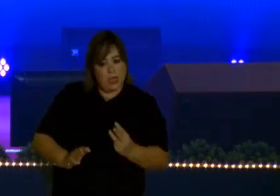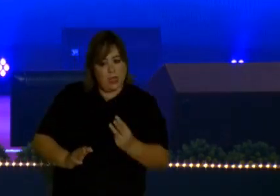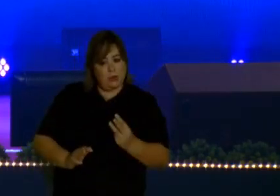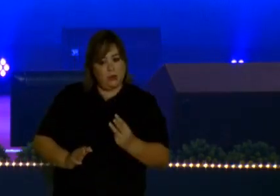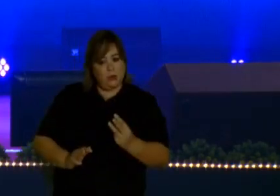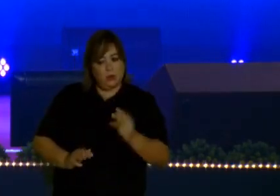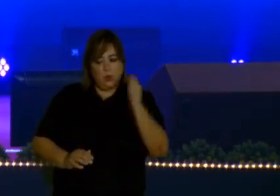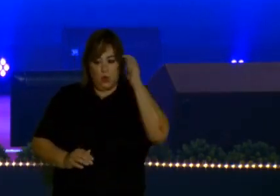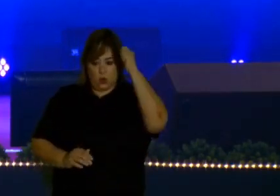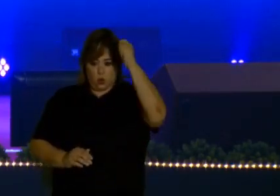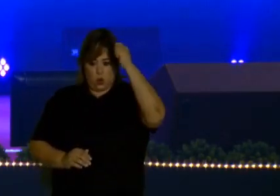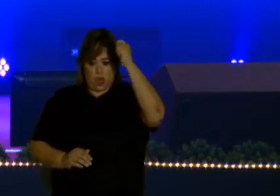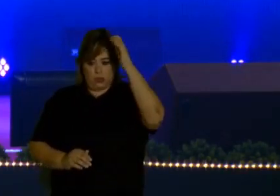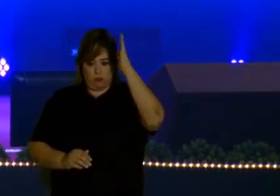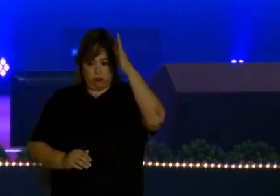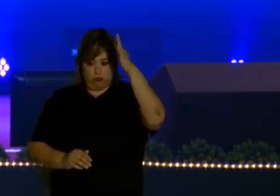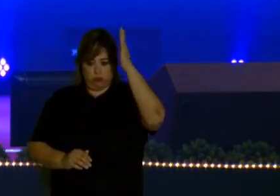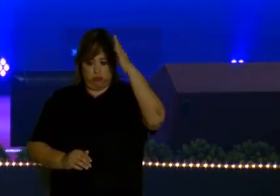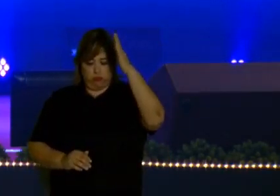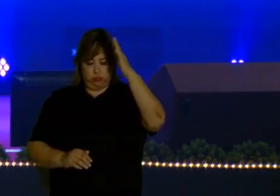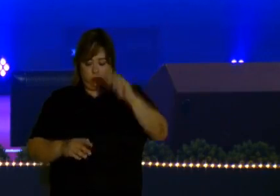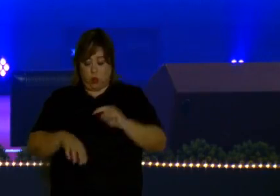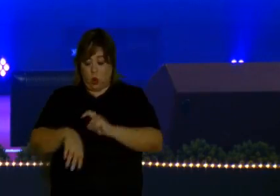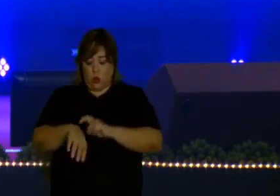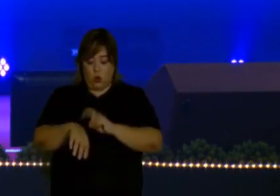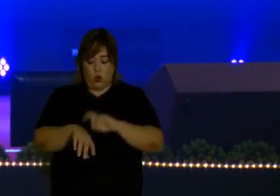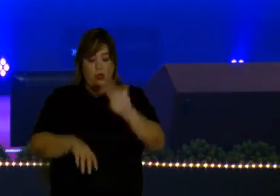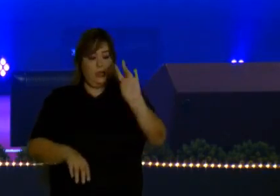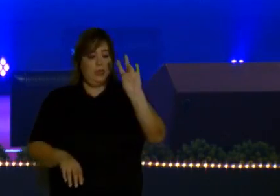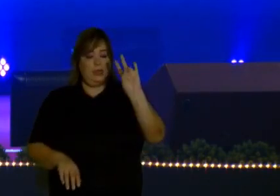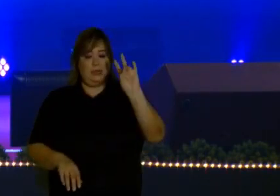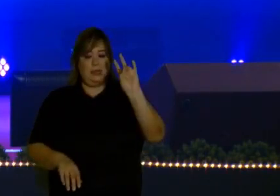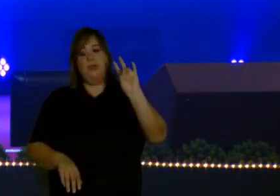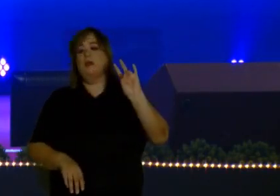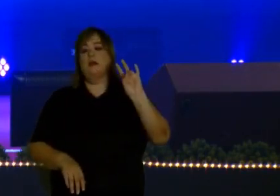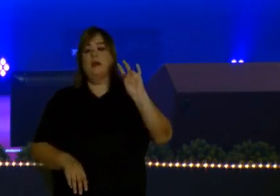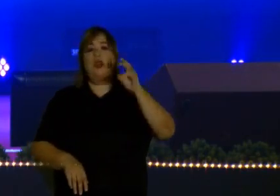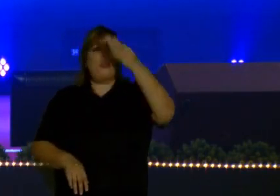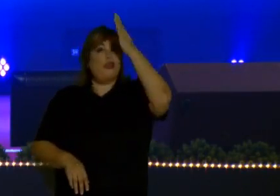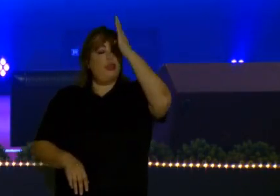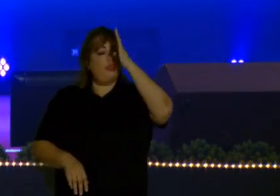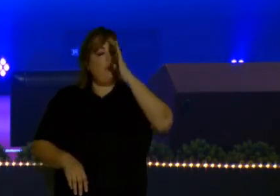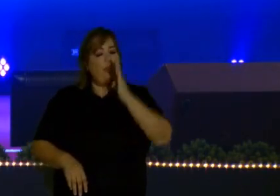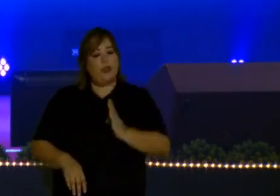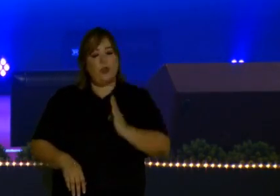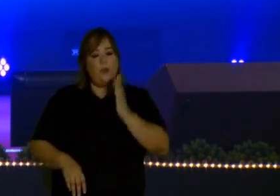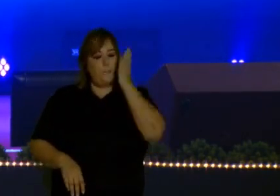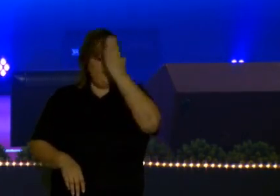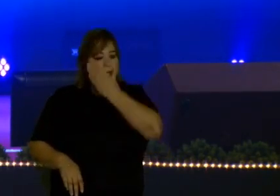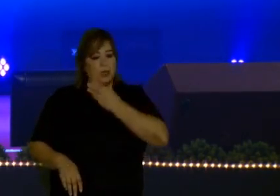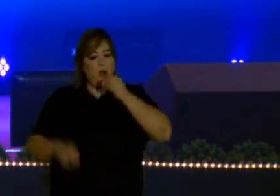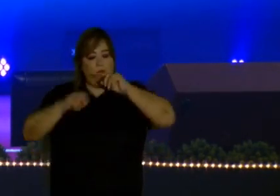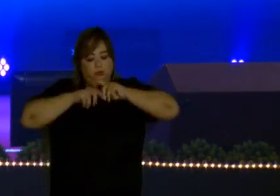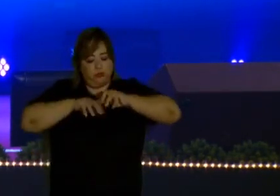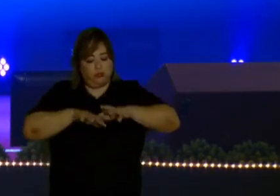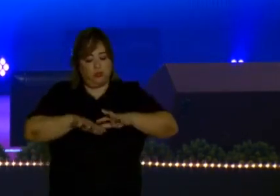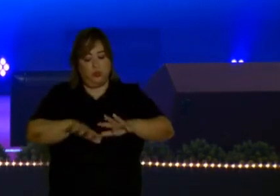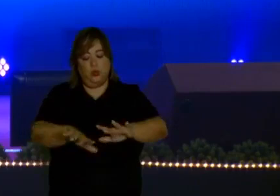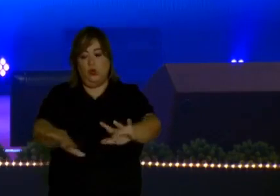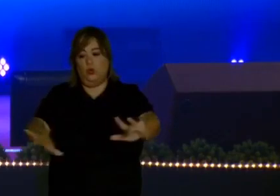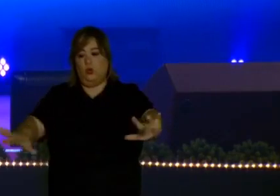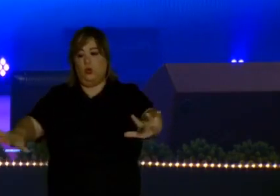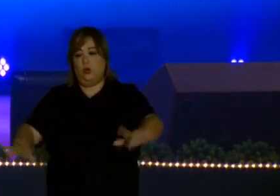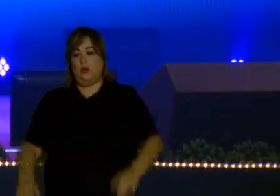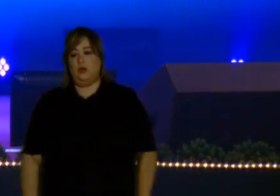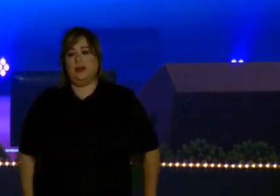al Señor. Venga, empezamos desde las 7 y Dios se derrama de una manera extraordinaria. Alguien diría que parece un domingo. No,